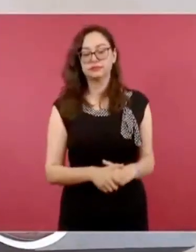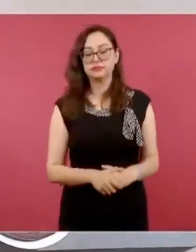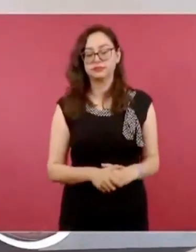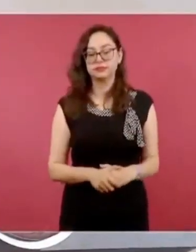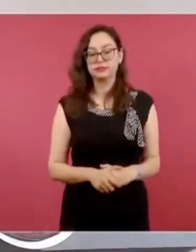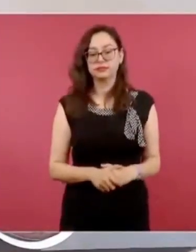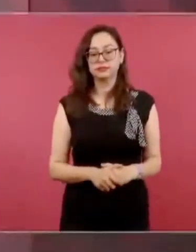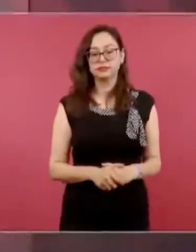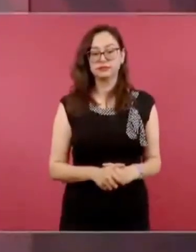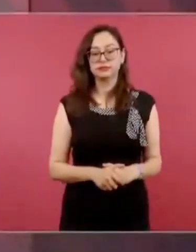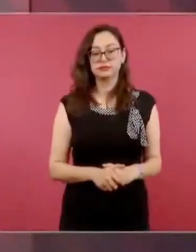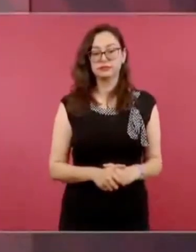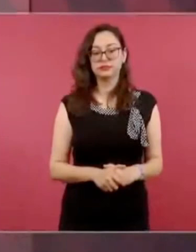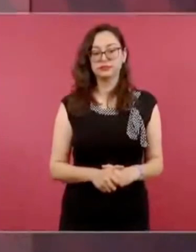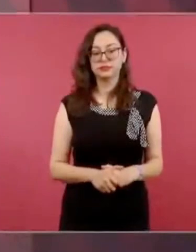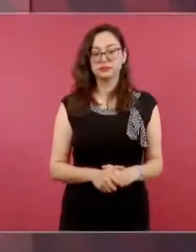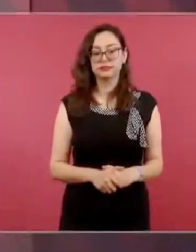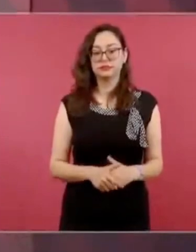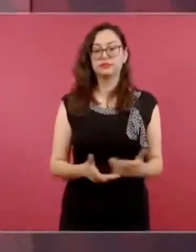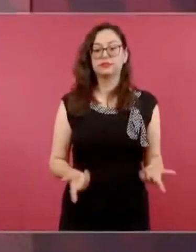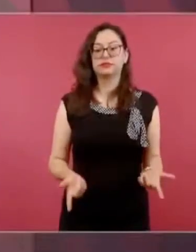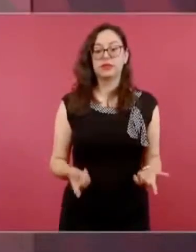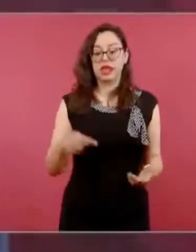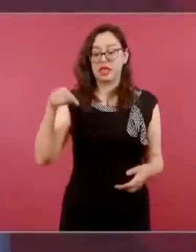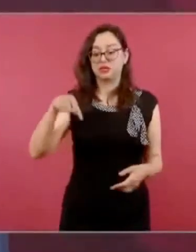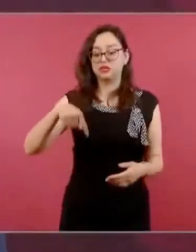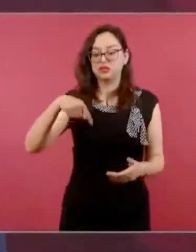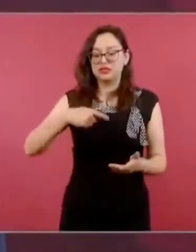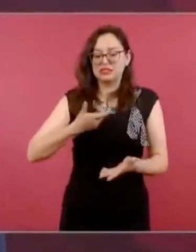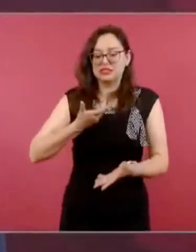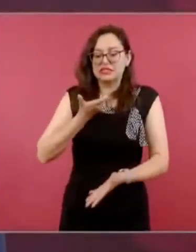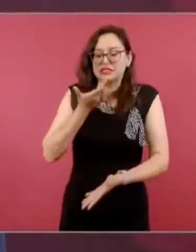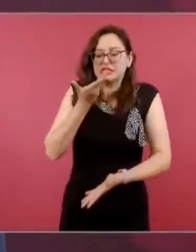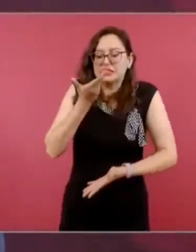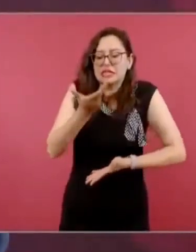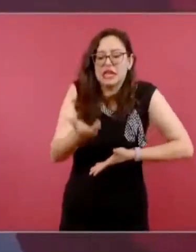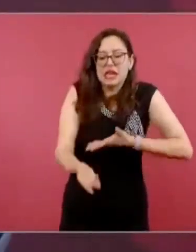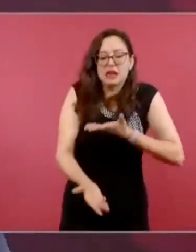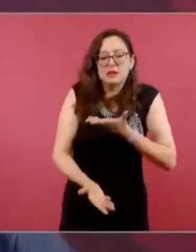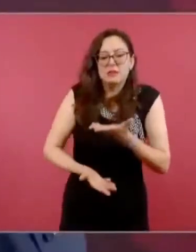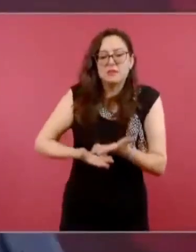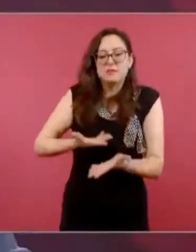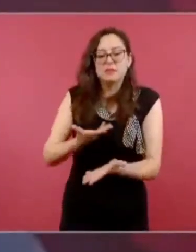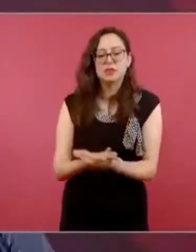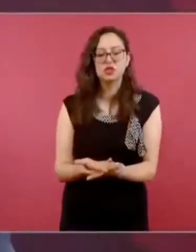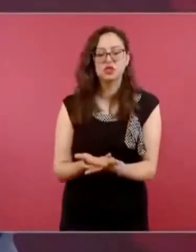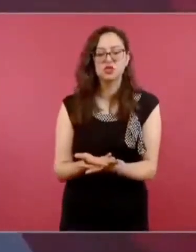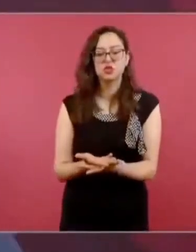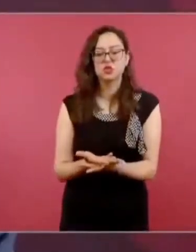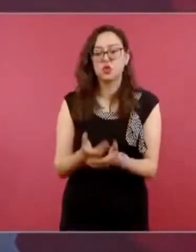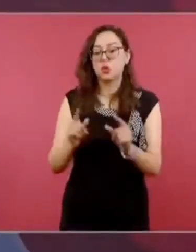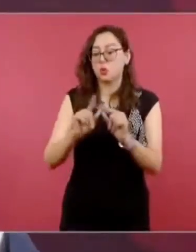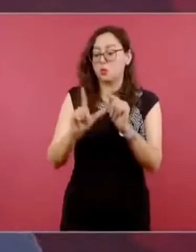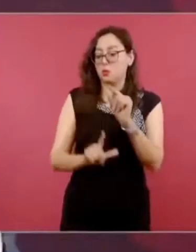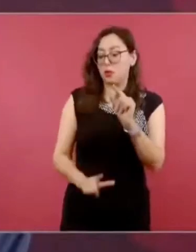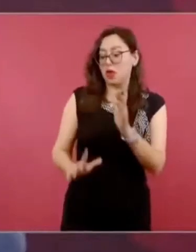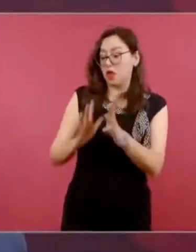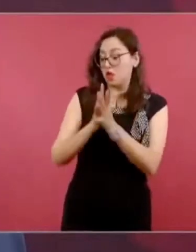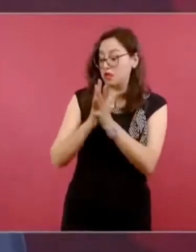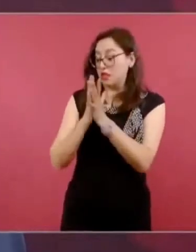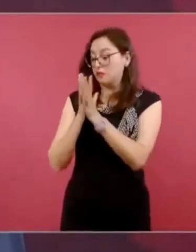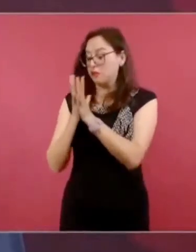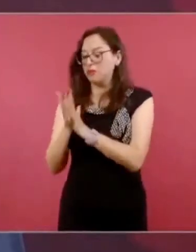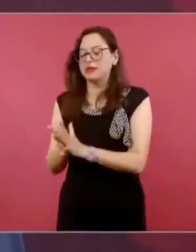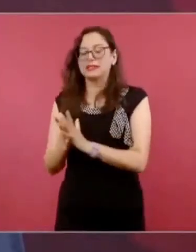O sea, es un apostolado la lucha por la transformación de un pueblo.